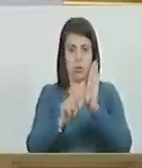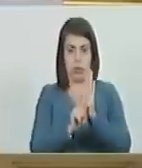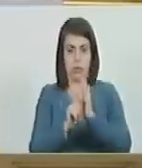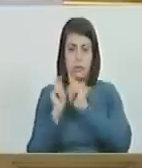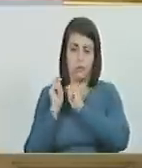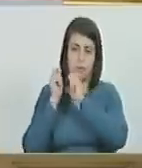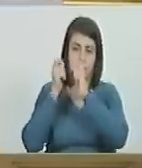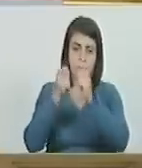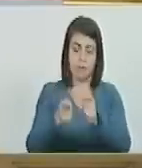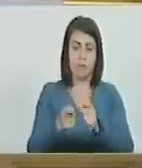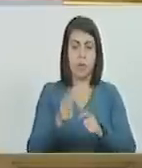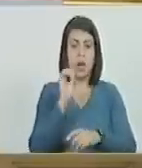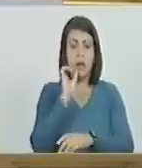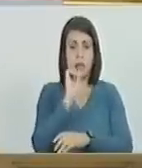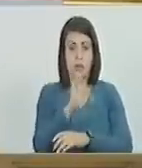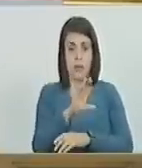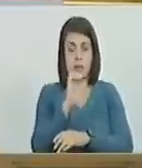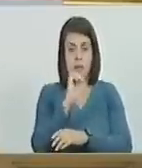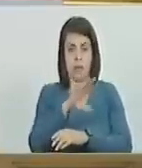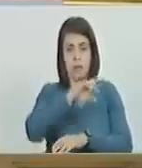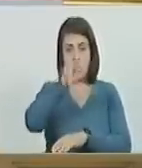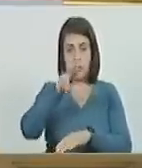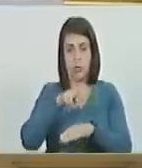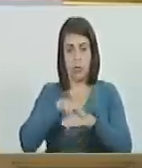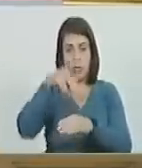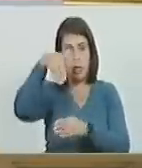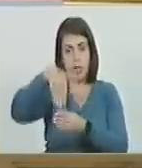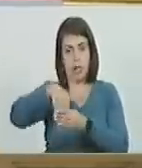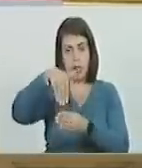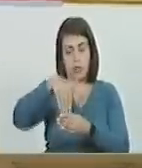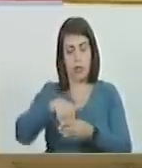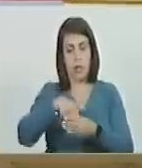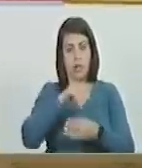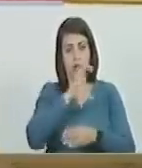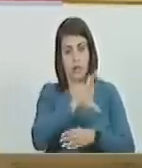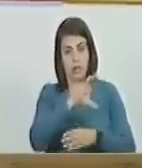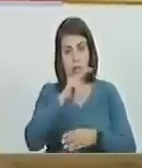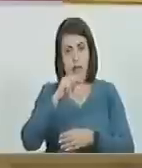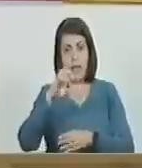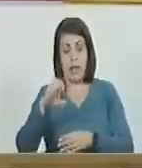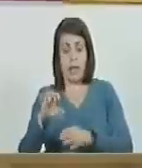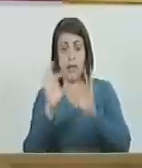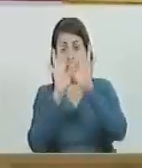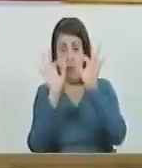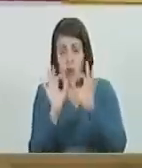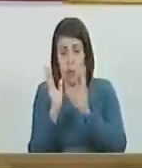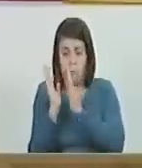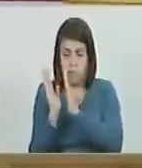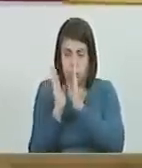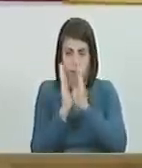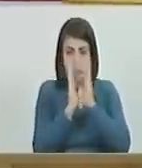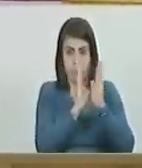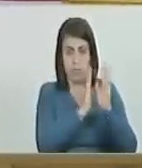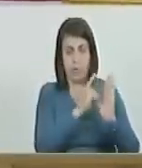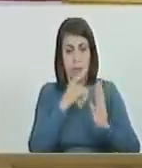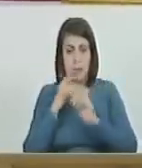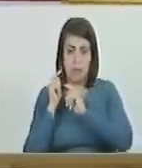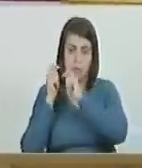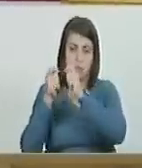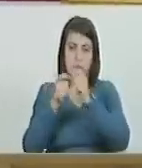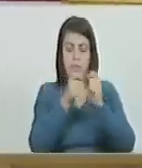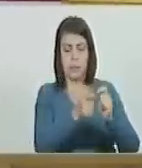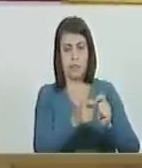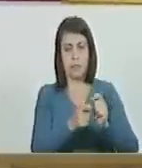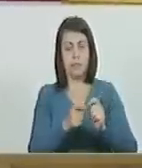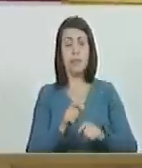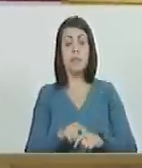asigna al Consejo Nacional Electoral, de la manera tan meticulosa que establece la designación